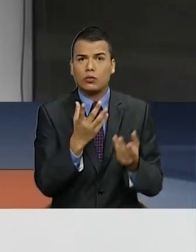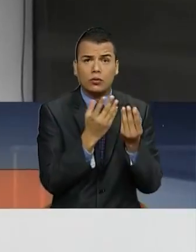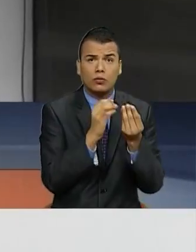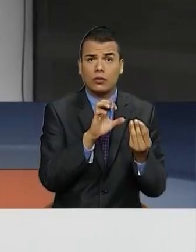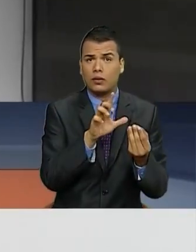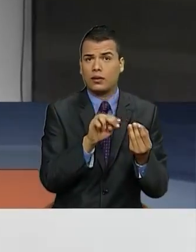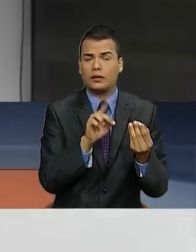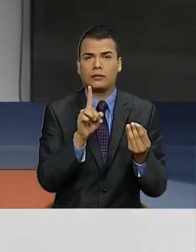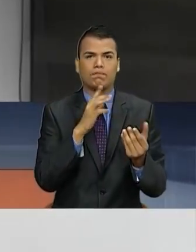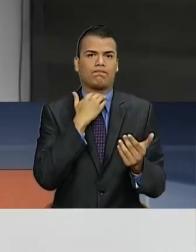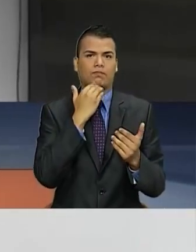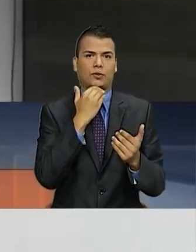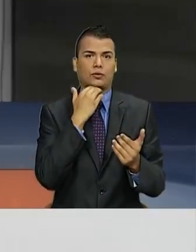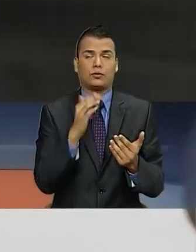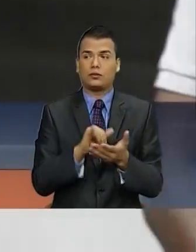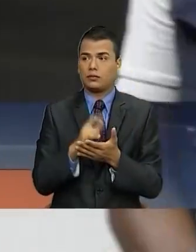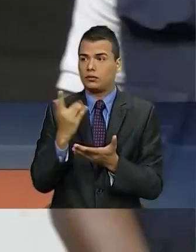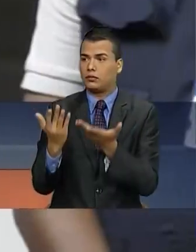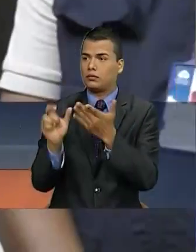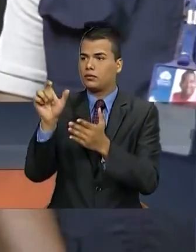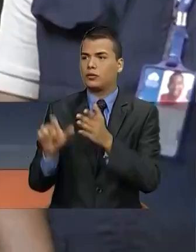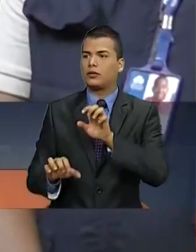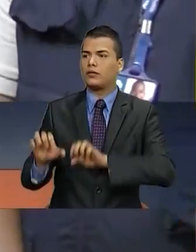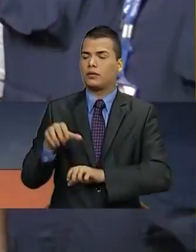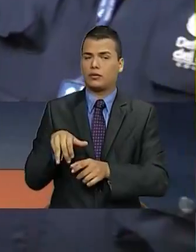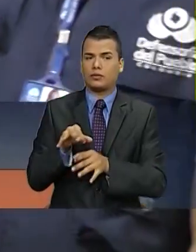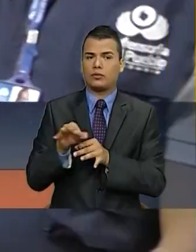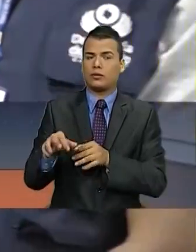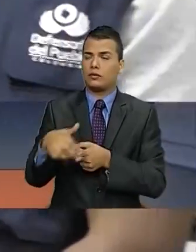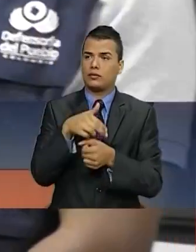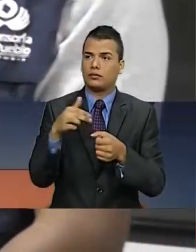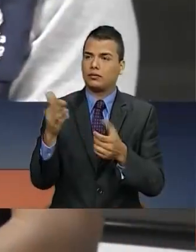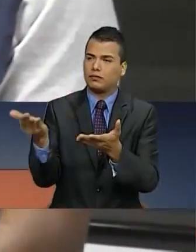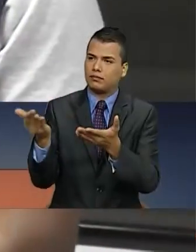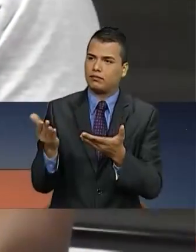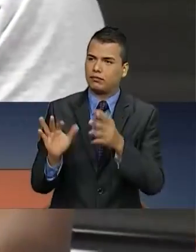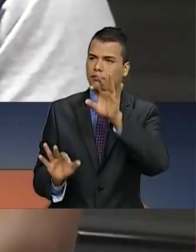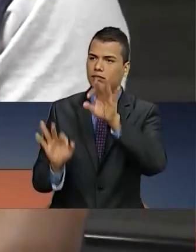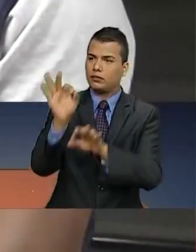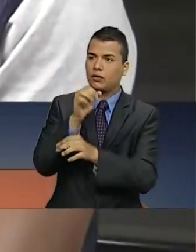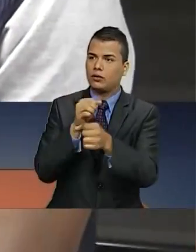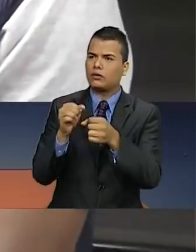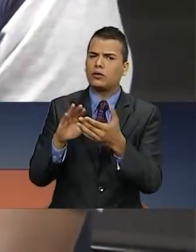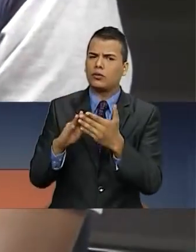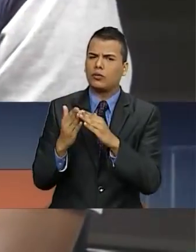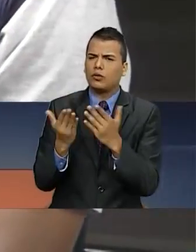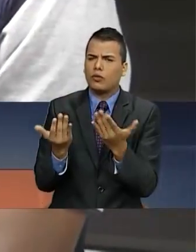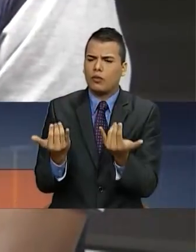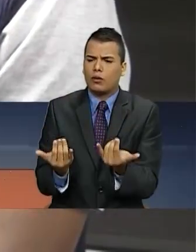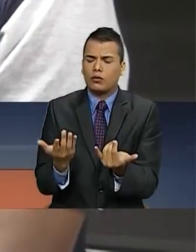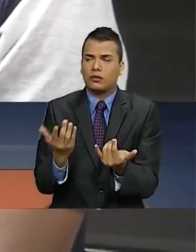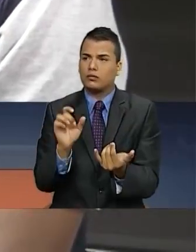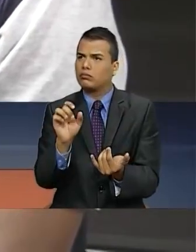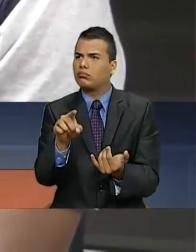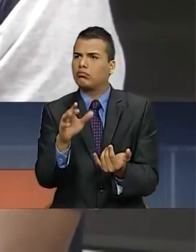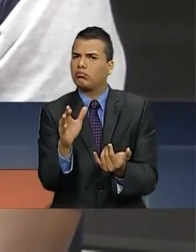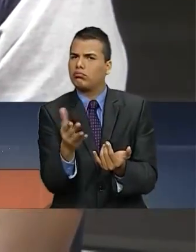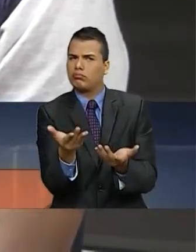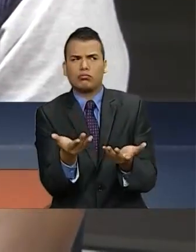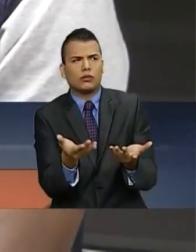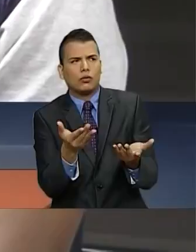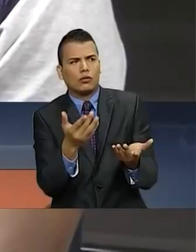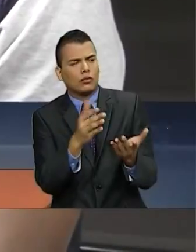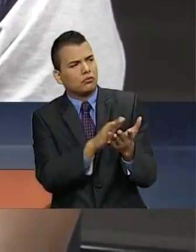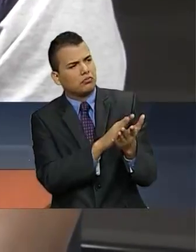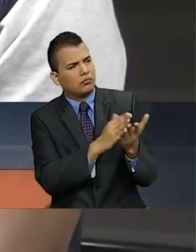ELN. Señor Defensor Regional del Pueblo, Luis Enrique Murillo, bienvenido a Telepacífico Noticias. La comunidad, ¿cómo está hasta este momento y qué detalles